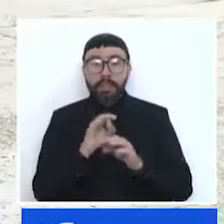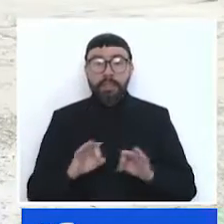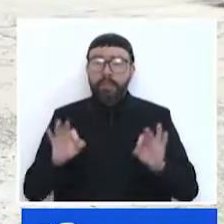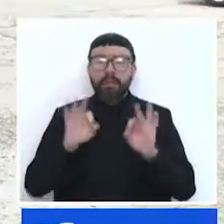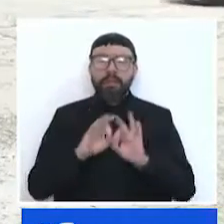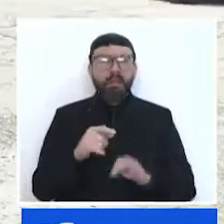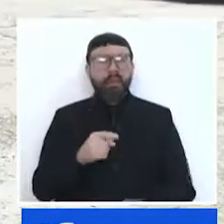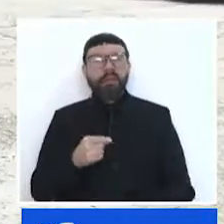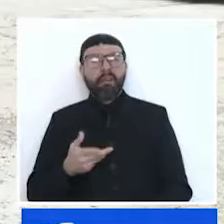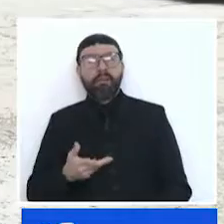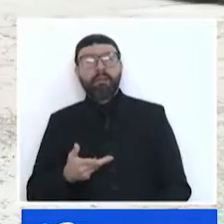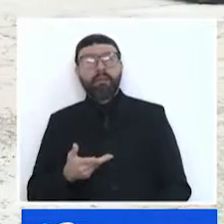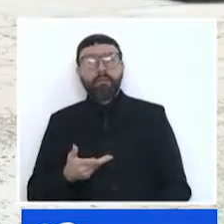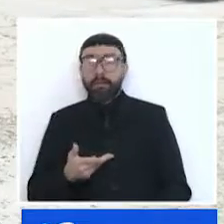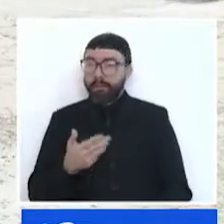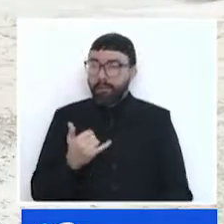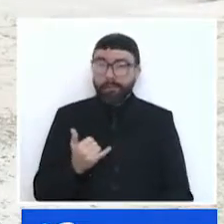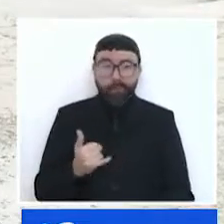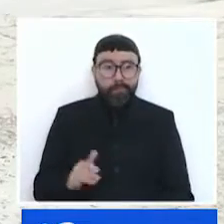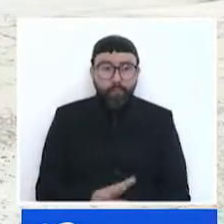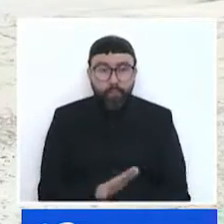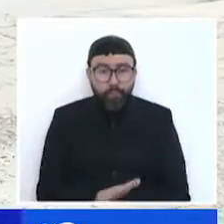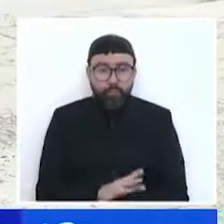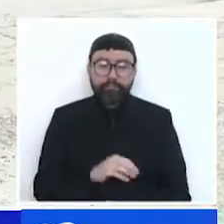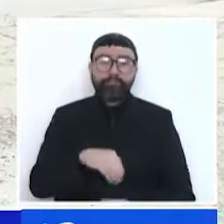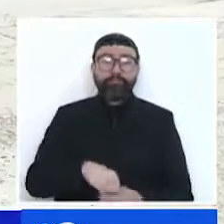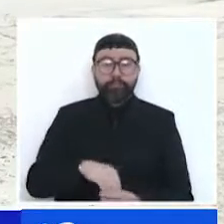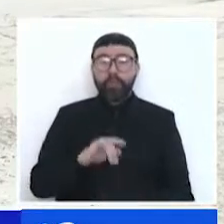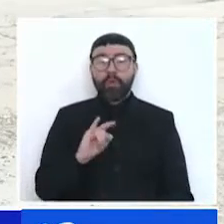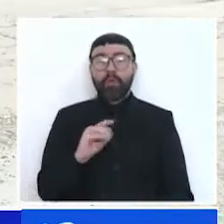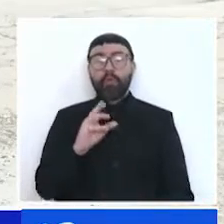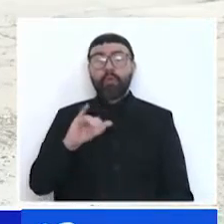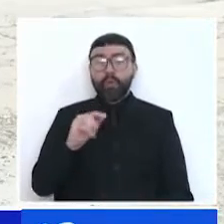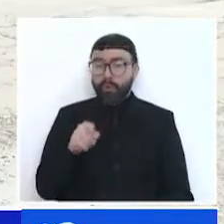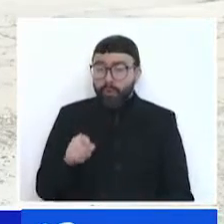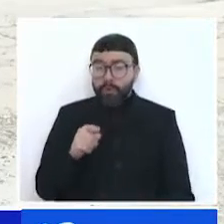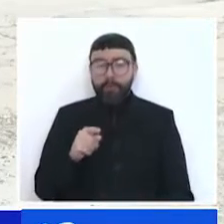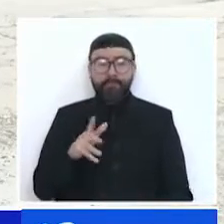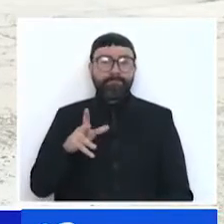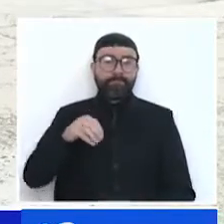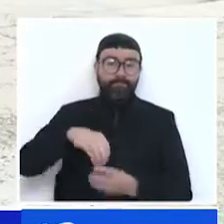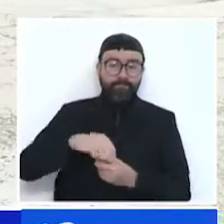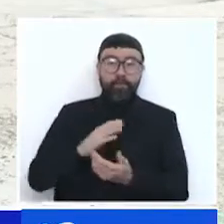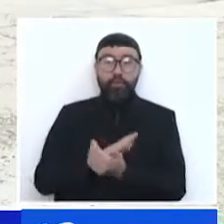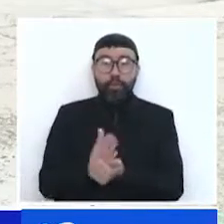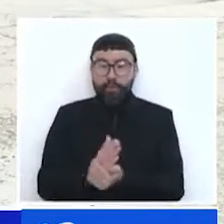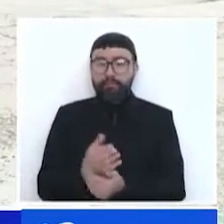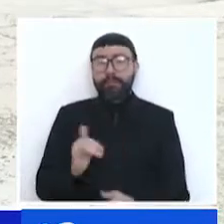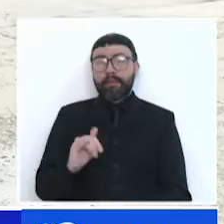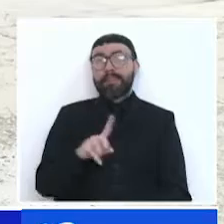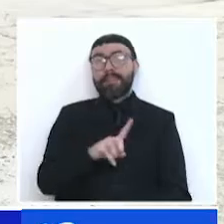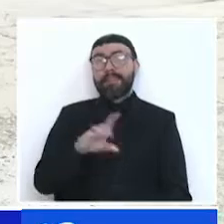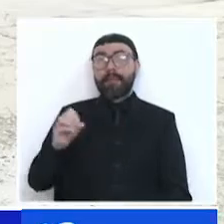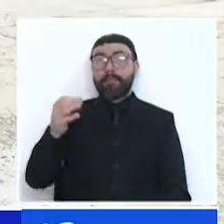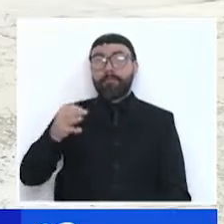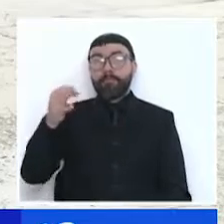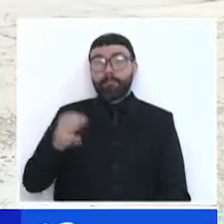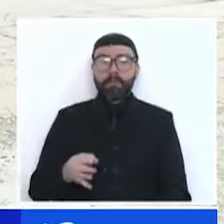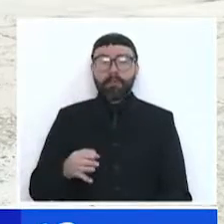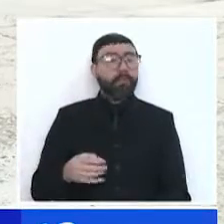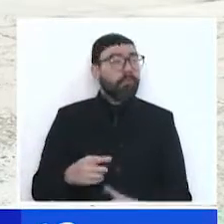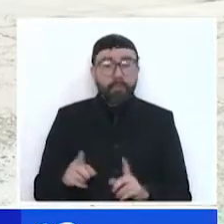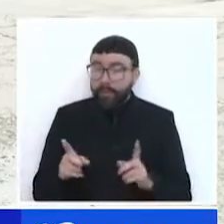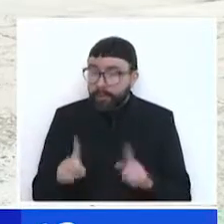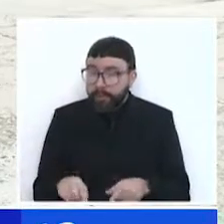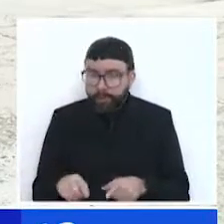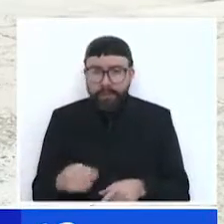ver entonces con la ocupación de UCIs en el puerto caldense de La Dorada, que ya llega a un 100%, pero también el colapso en